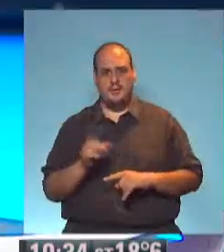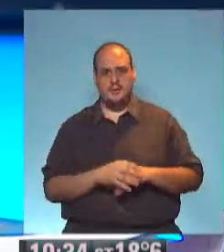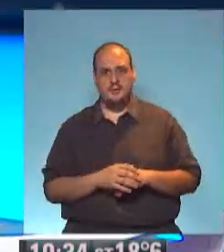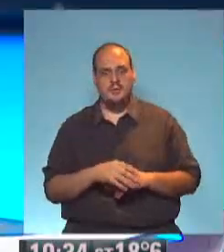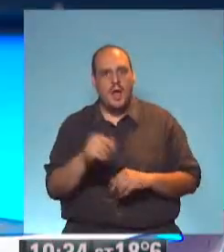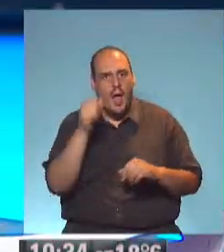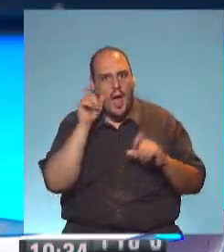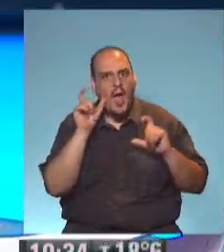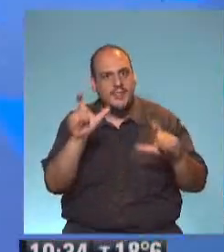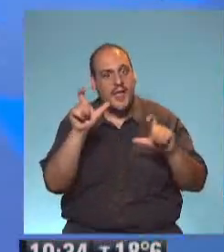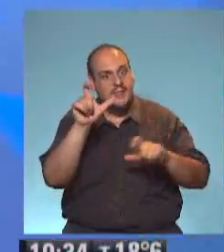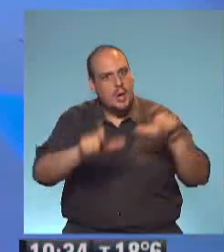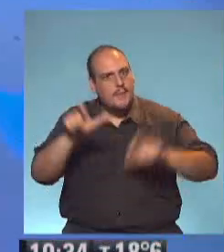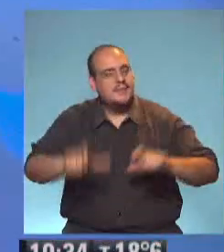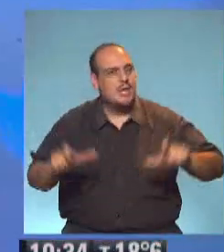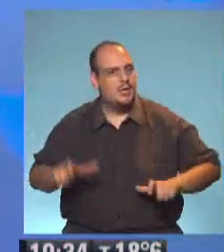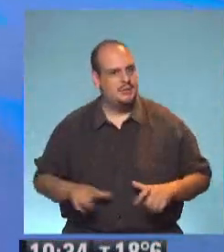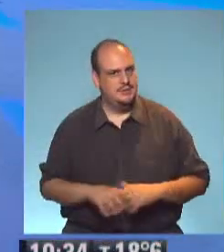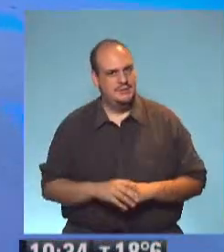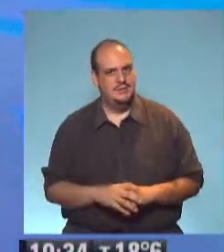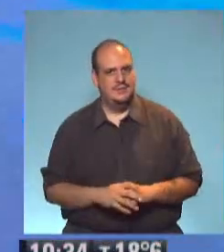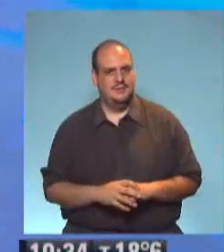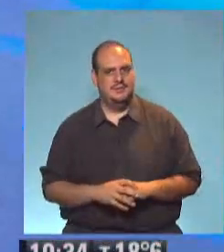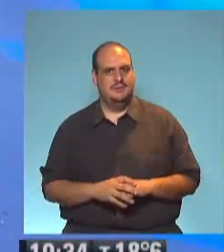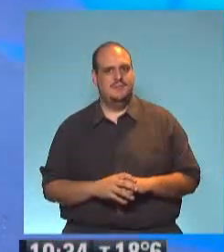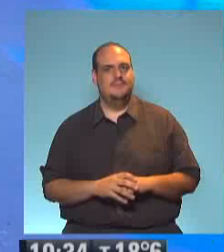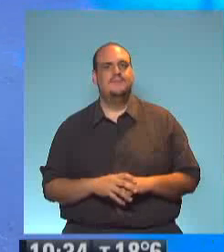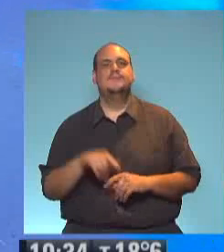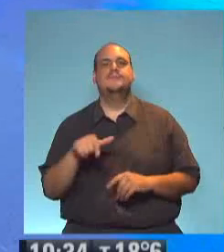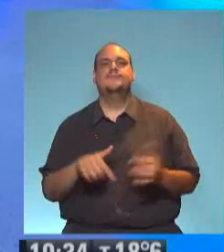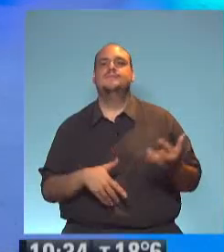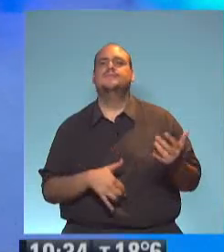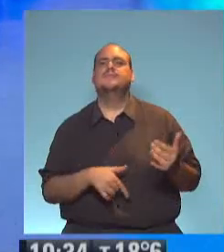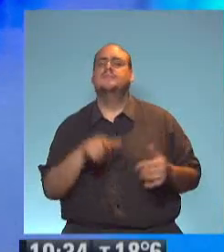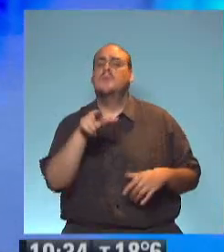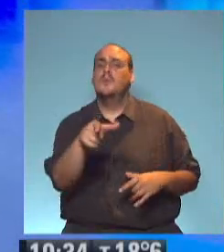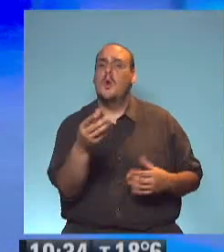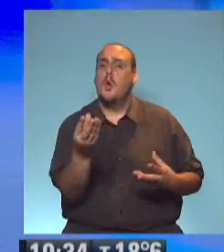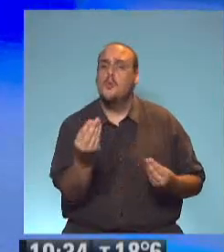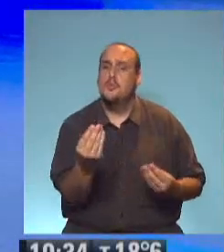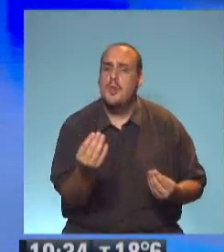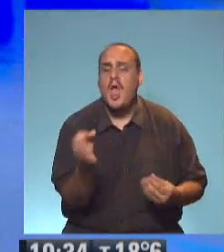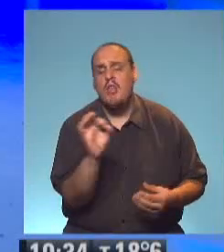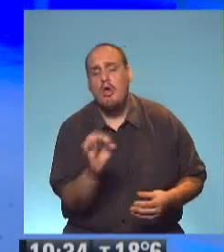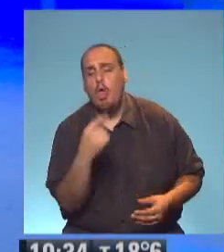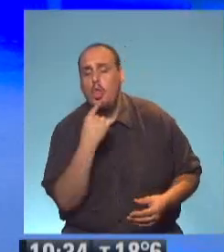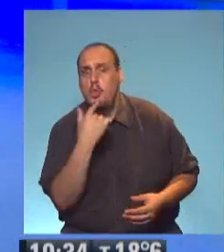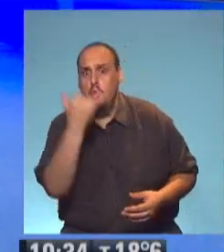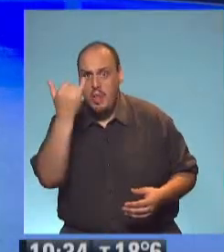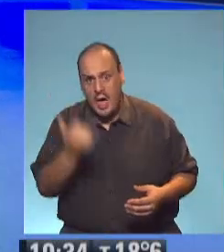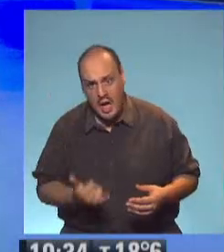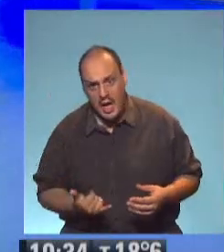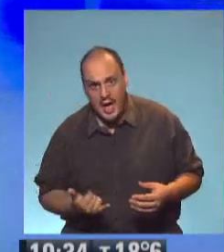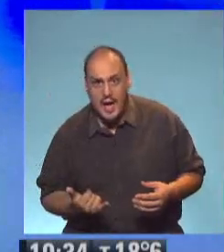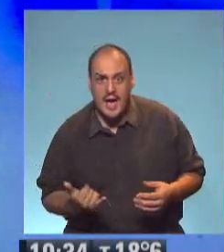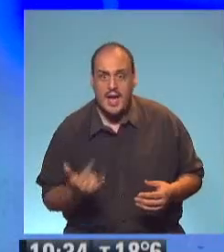Atenti, querida gente. ¡Woohoo! Va muy bien, ¿eh? ¿Y esta? Si tienes miedo o alguna duda, bien, no